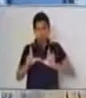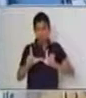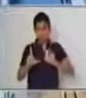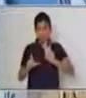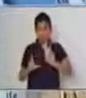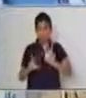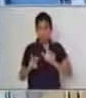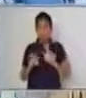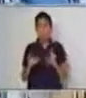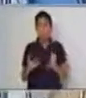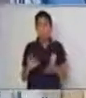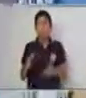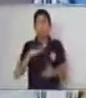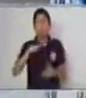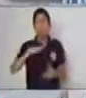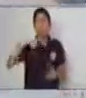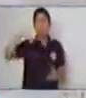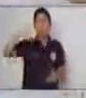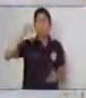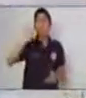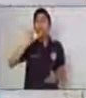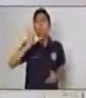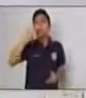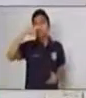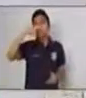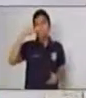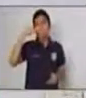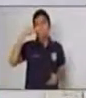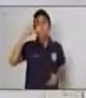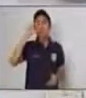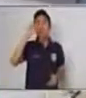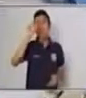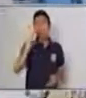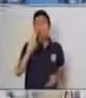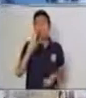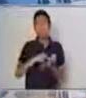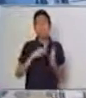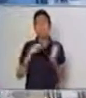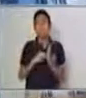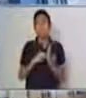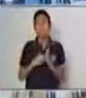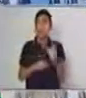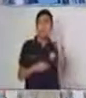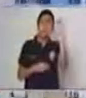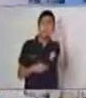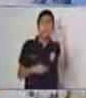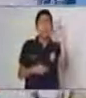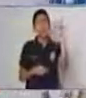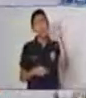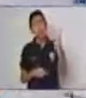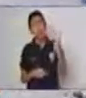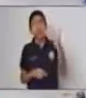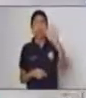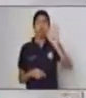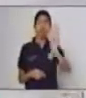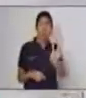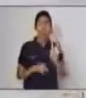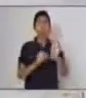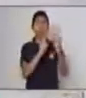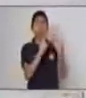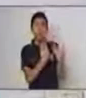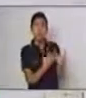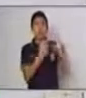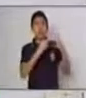lo que conocemos como los múltiplos de estos números. Es decir, 0, 2, 4,